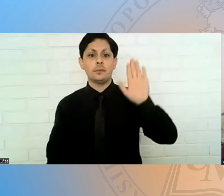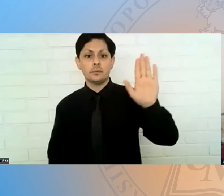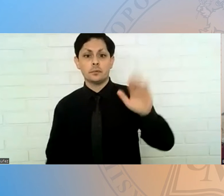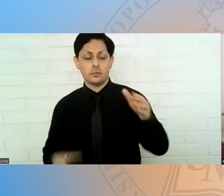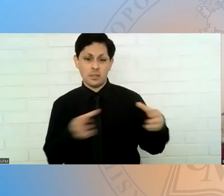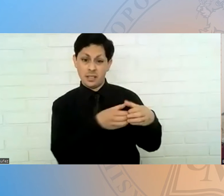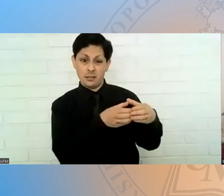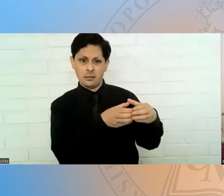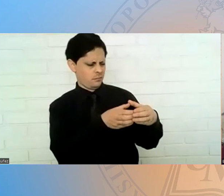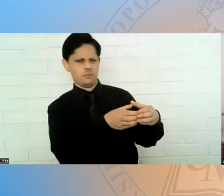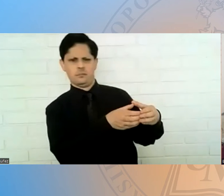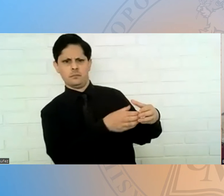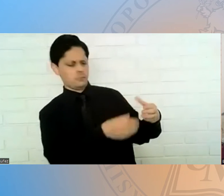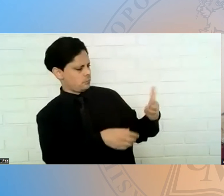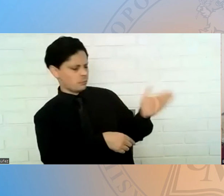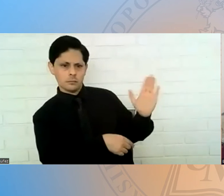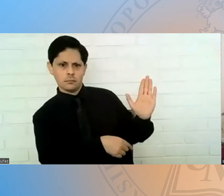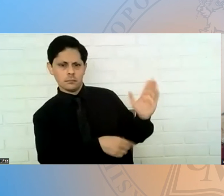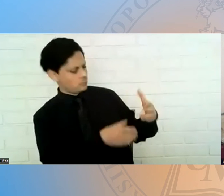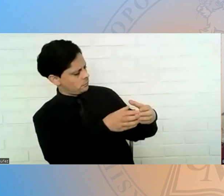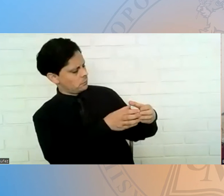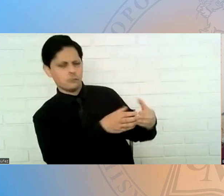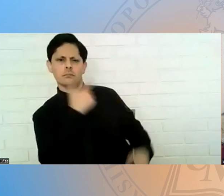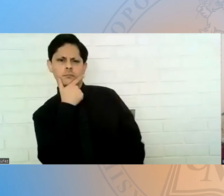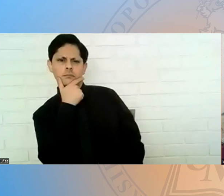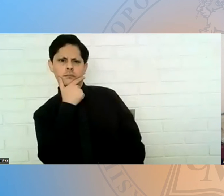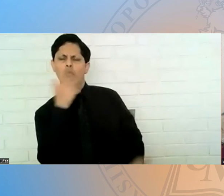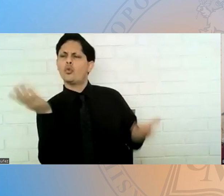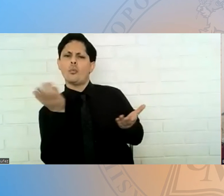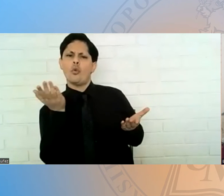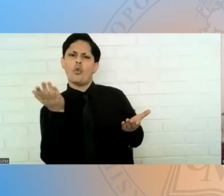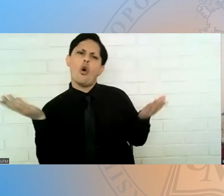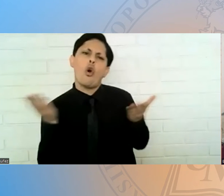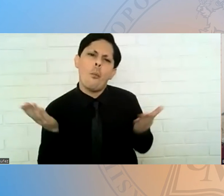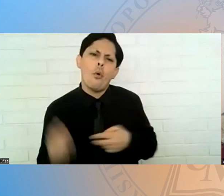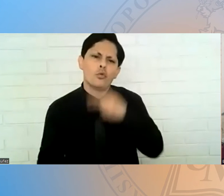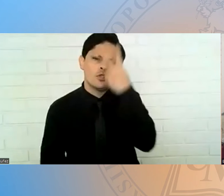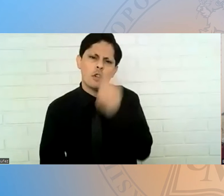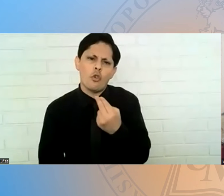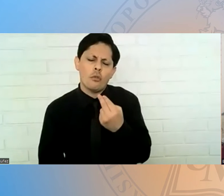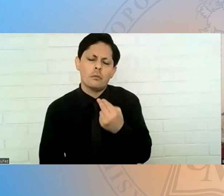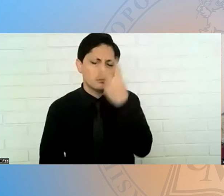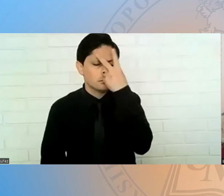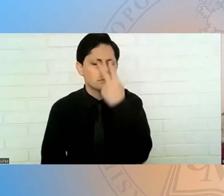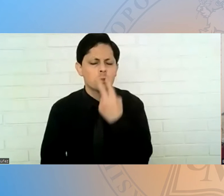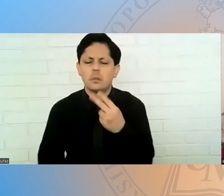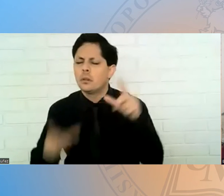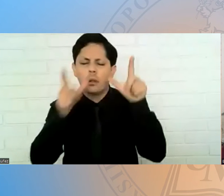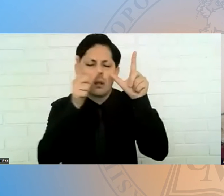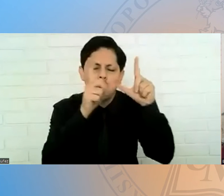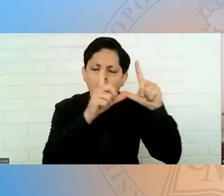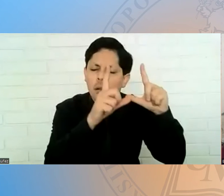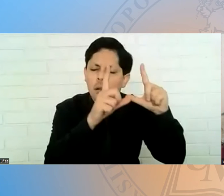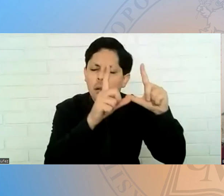nuestro saber. Nosotros decimos, no es posible que un ciego tome fotografía. Y no, ahí está y lo toma,